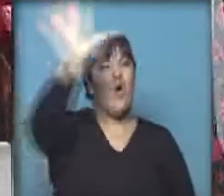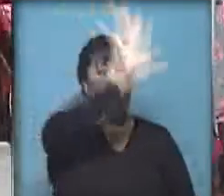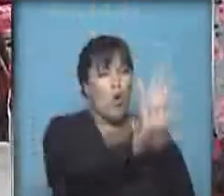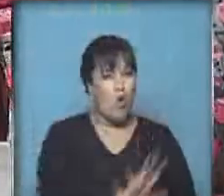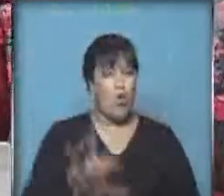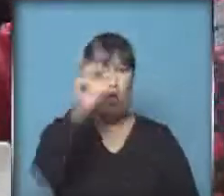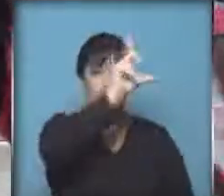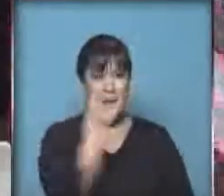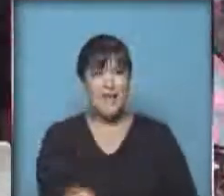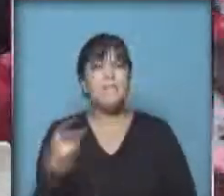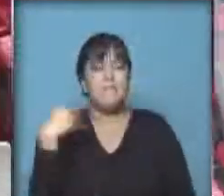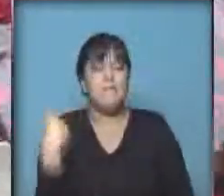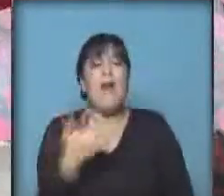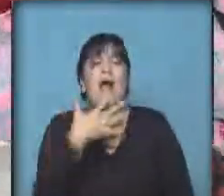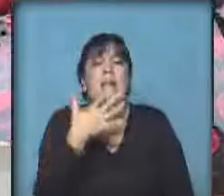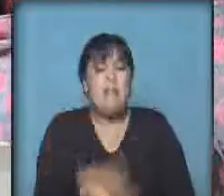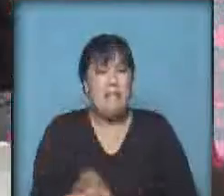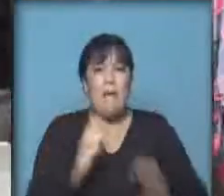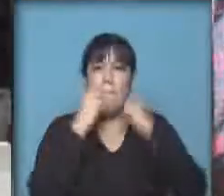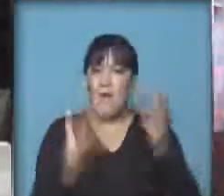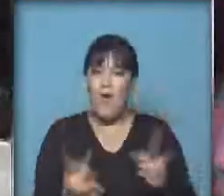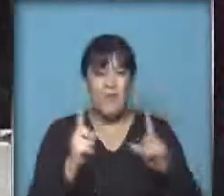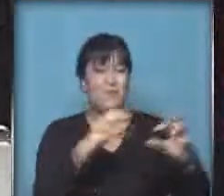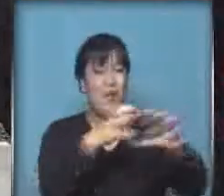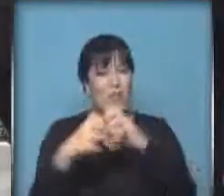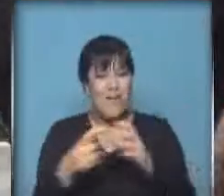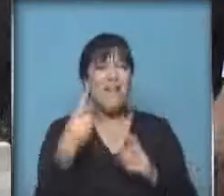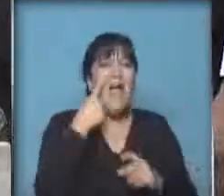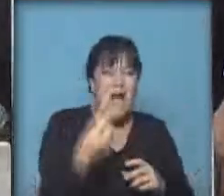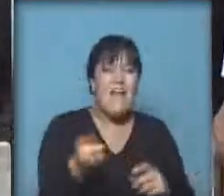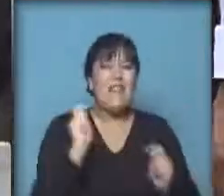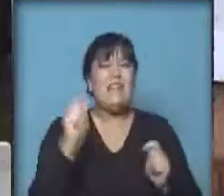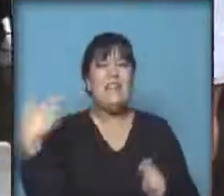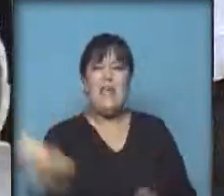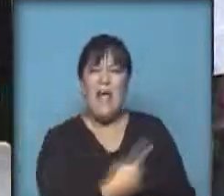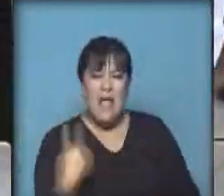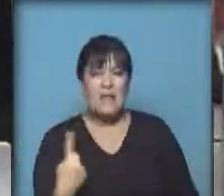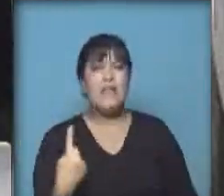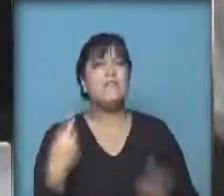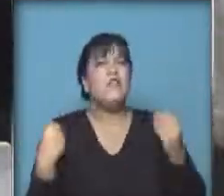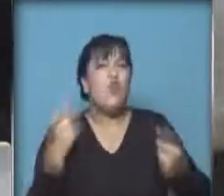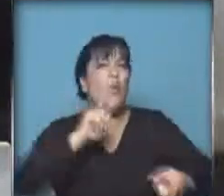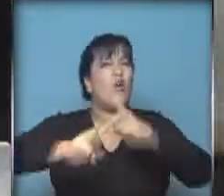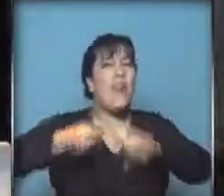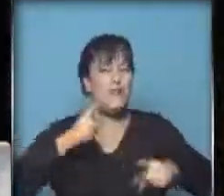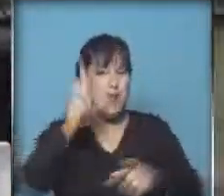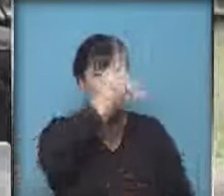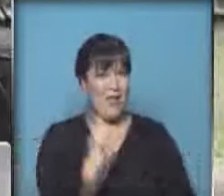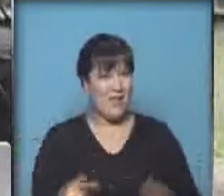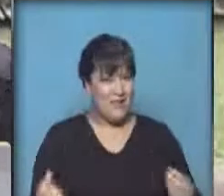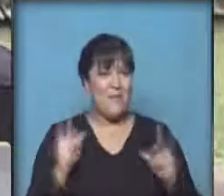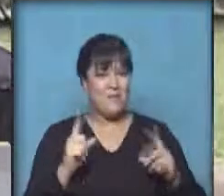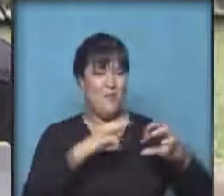para entendernos mejor en ese debate dinámico de comprender quiénes somos y cómo nos relacionamos. A